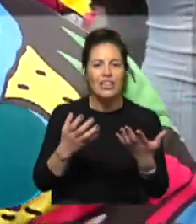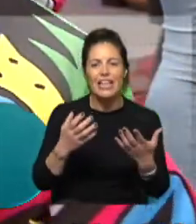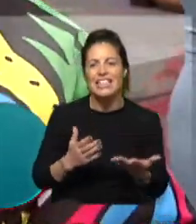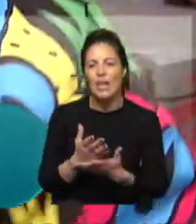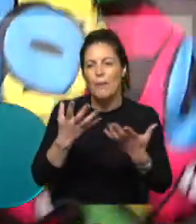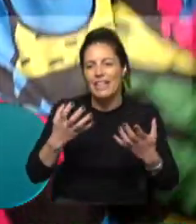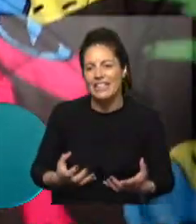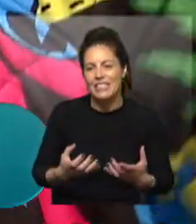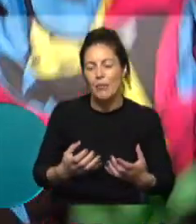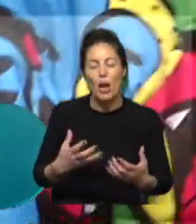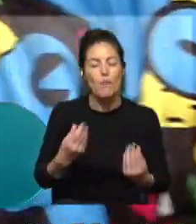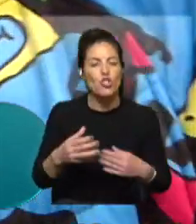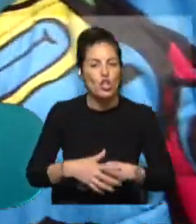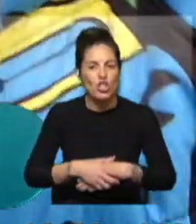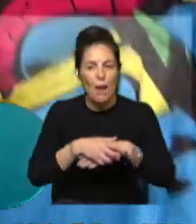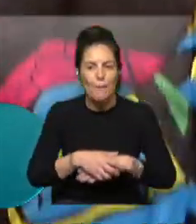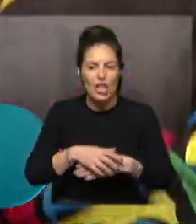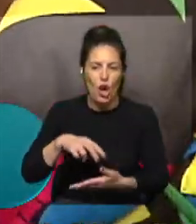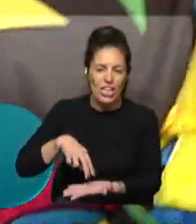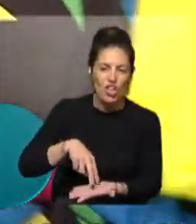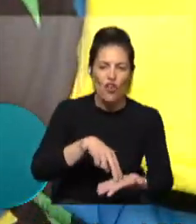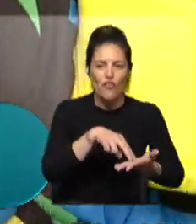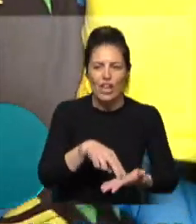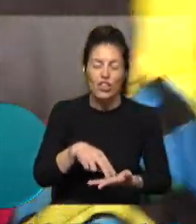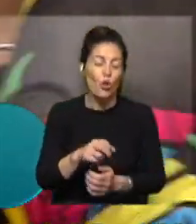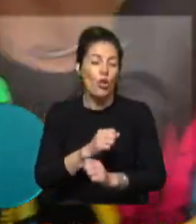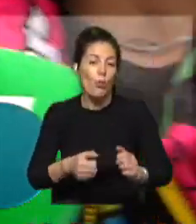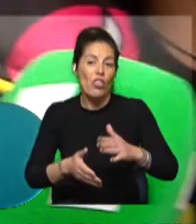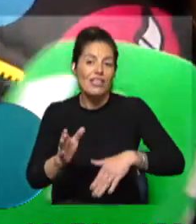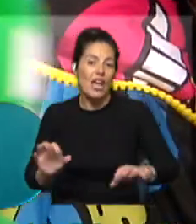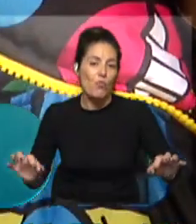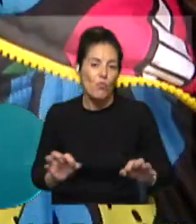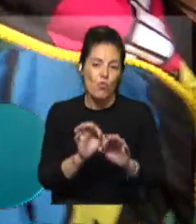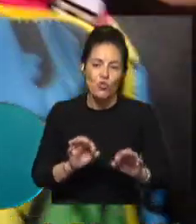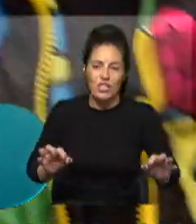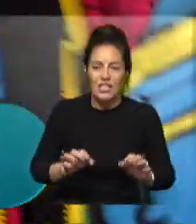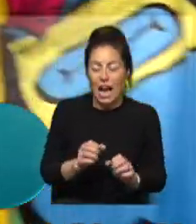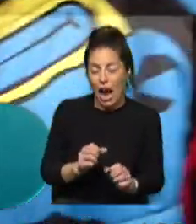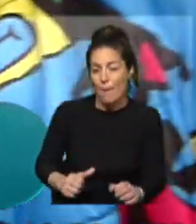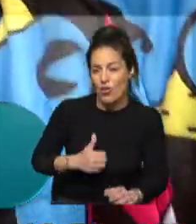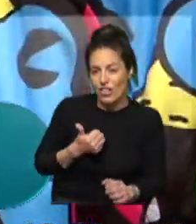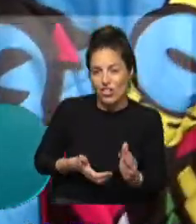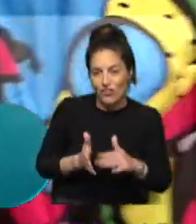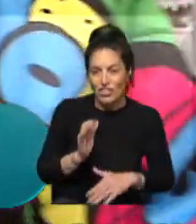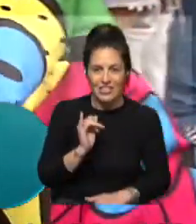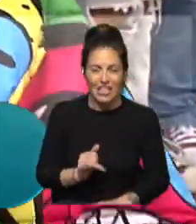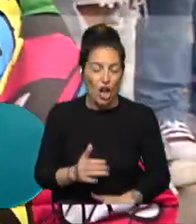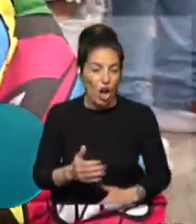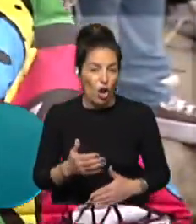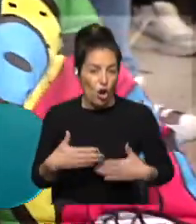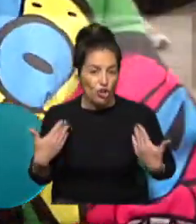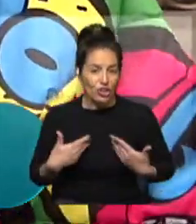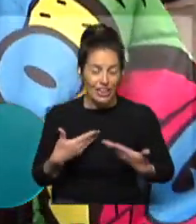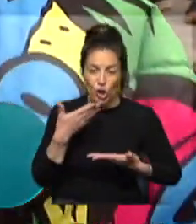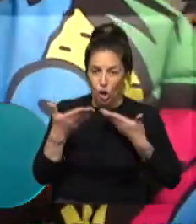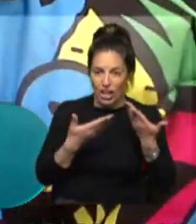todo el tiempo que puedo. Y bueno, cuando toca ir con esto de mente a girar, nos vamos a hacer un poco de música. Qué lindo, hermano. Bueno, contento con la canción, me imagino, ¿no? Re contento. Aparte, Mati es